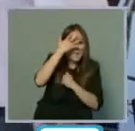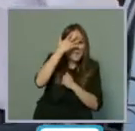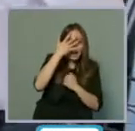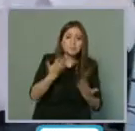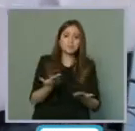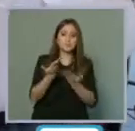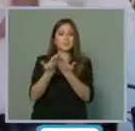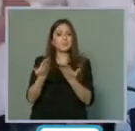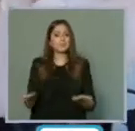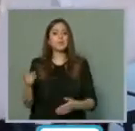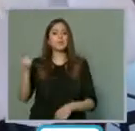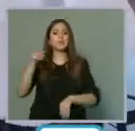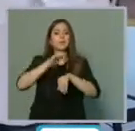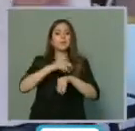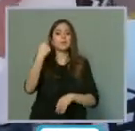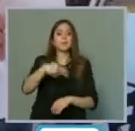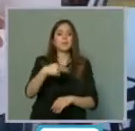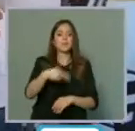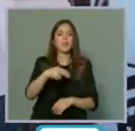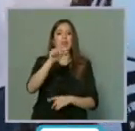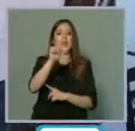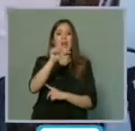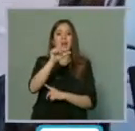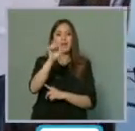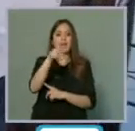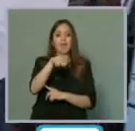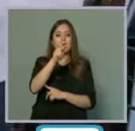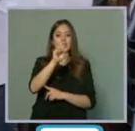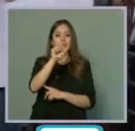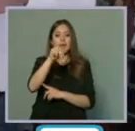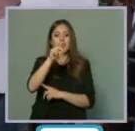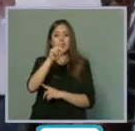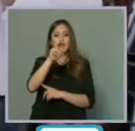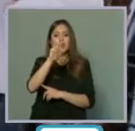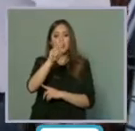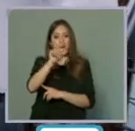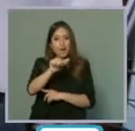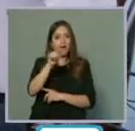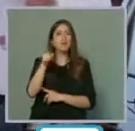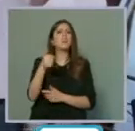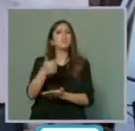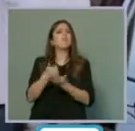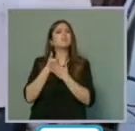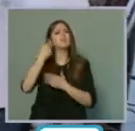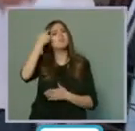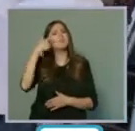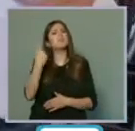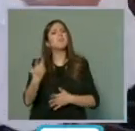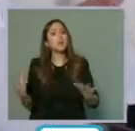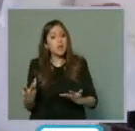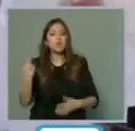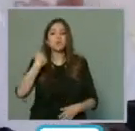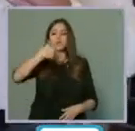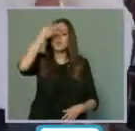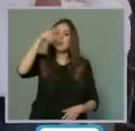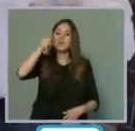con nuestra amiga Alexandrova, que nos va a hacer favor, tío Alberto. Yo lo invité porque como usted es muy